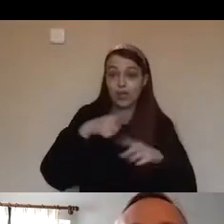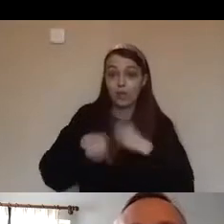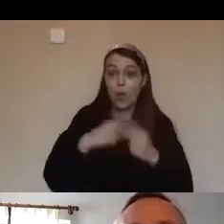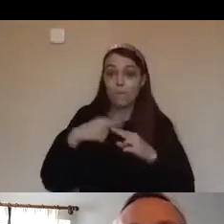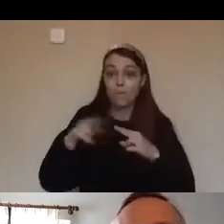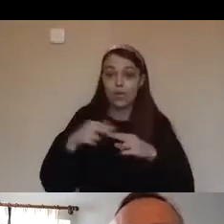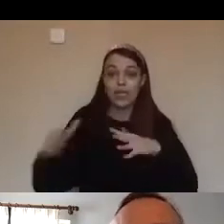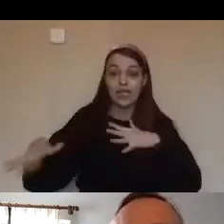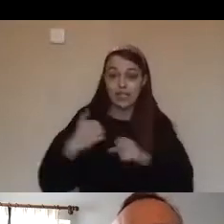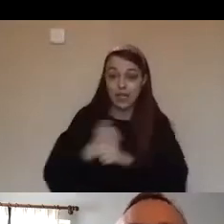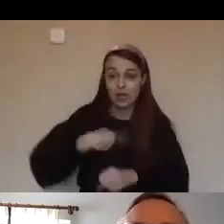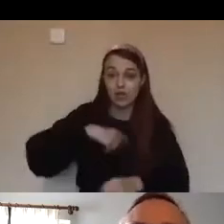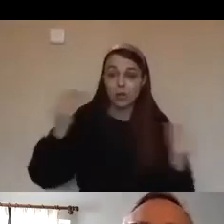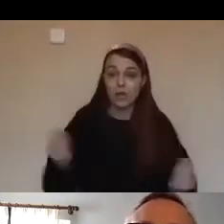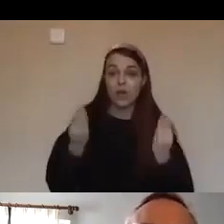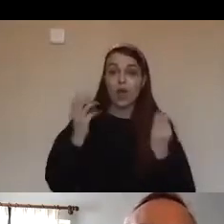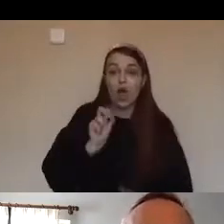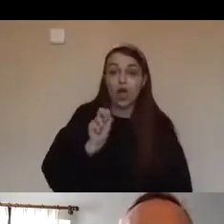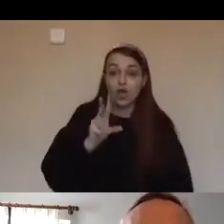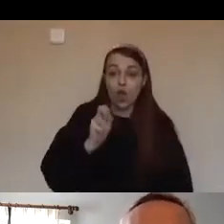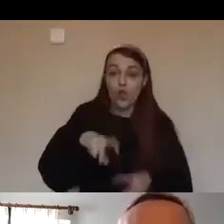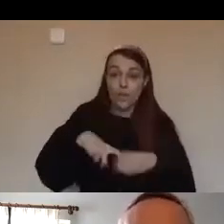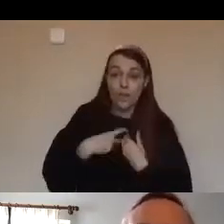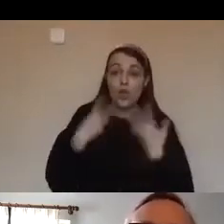12 miembros de 9 estados miembros,